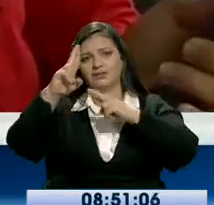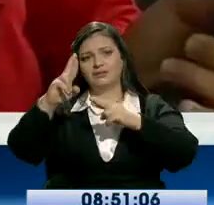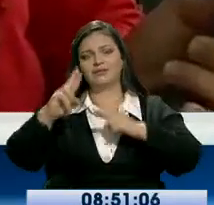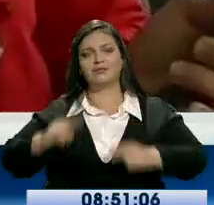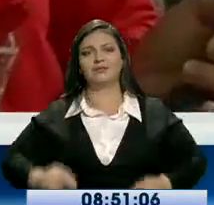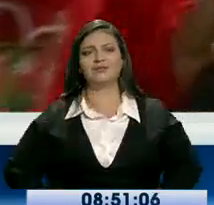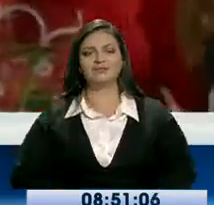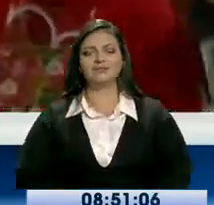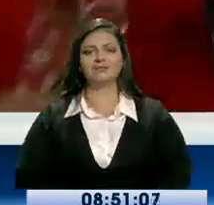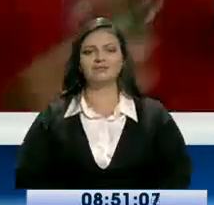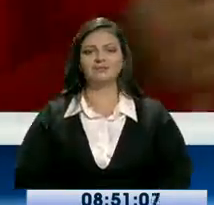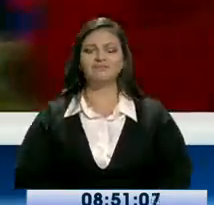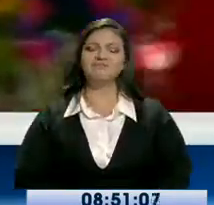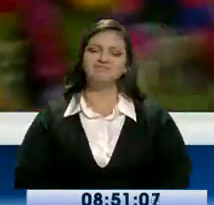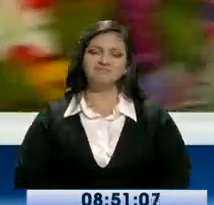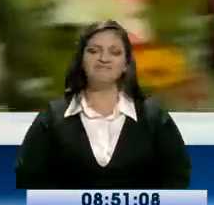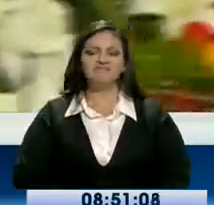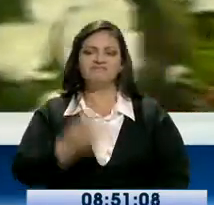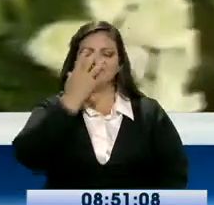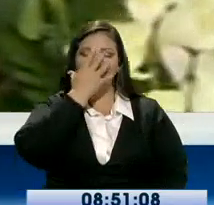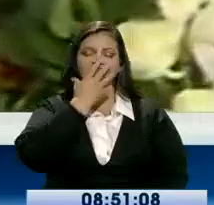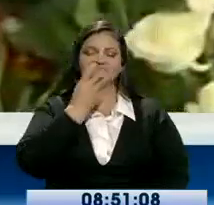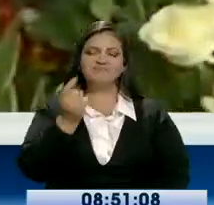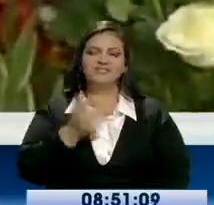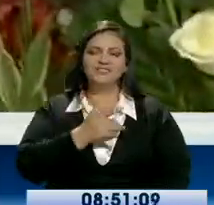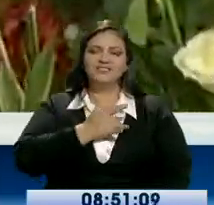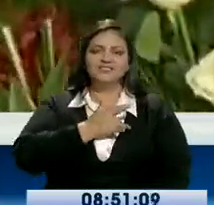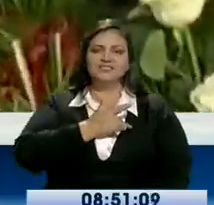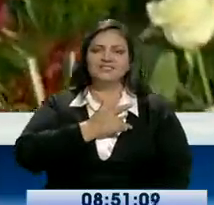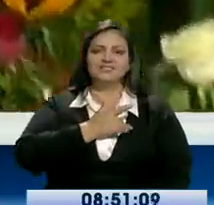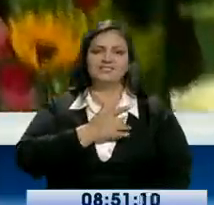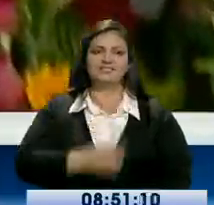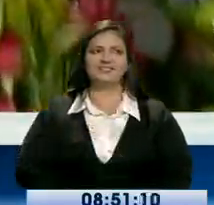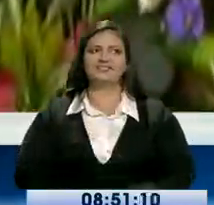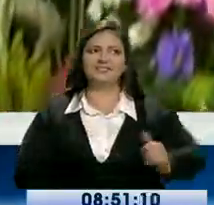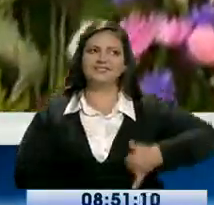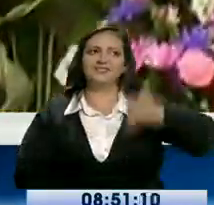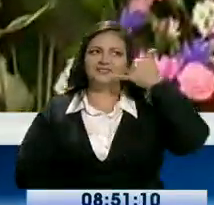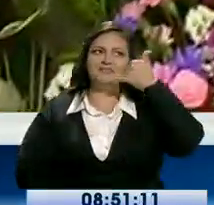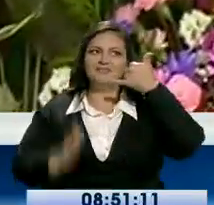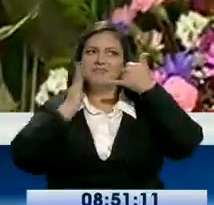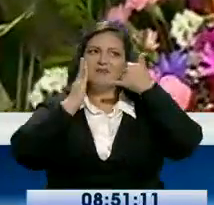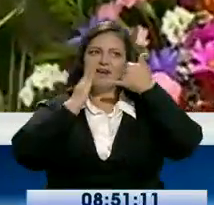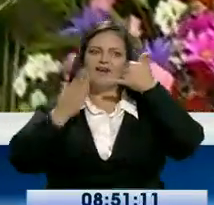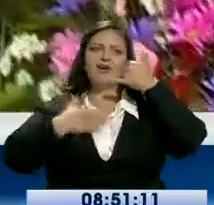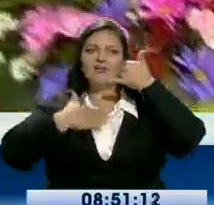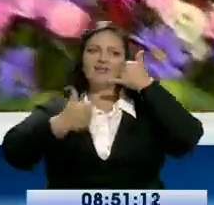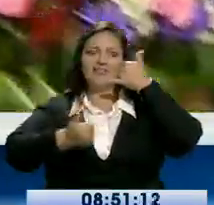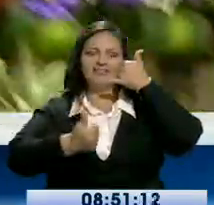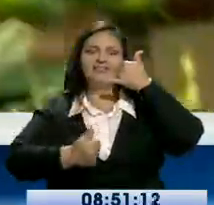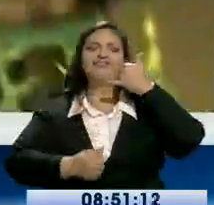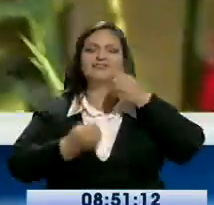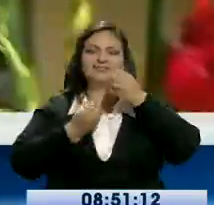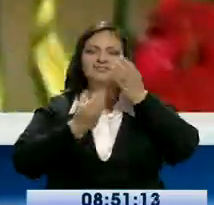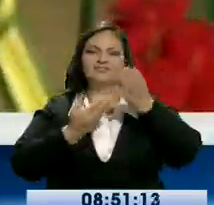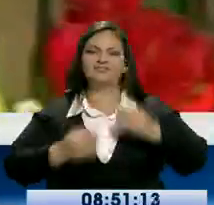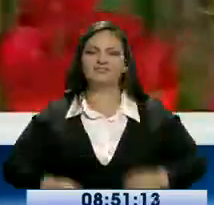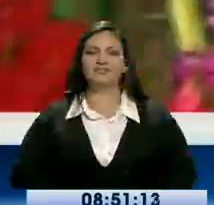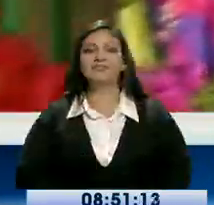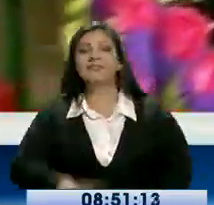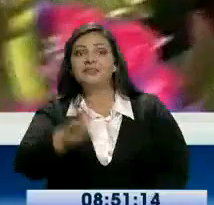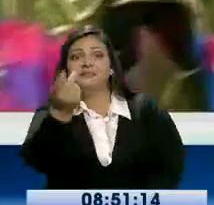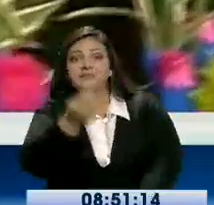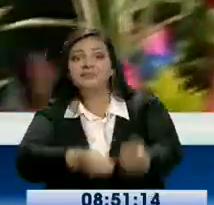su vida. Ya, muy linda, lindas palabras, me han llegado. Ya la voy a llamar a mi mamá después del enlace. Amiga, buenos días. ¿Se vende o no se vende los